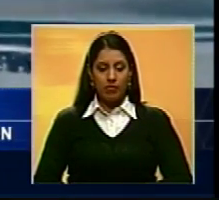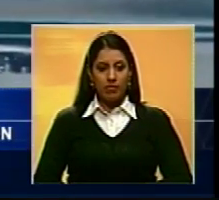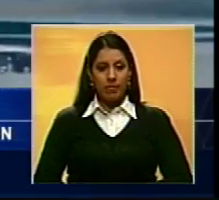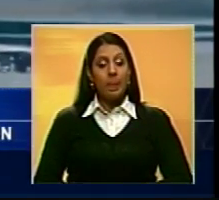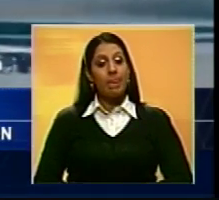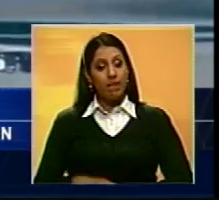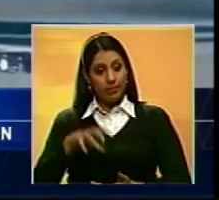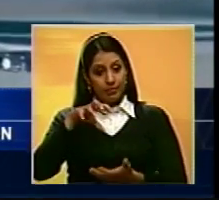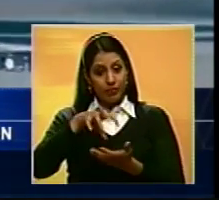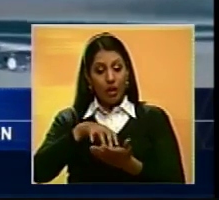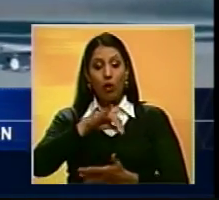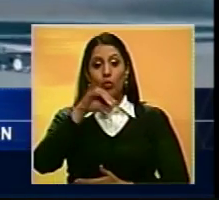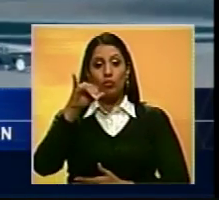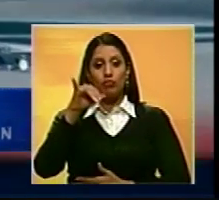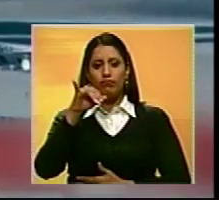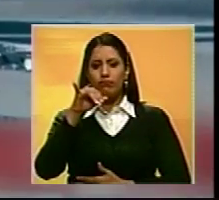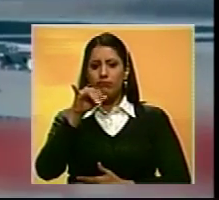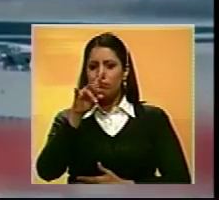Y en el estado Zulia,